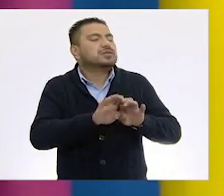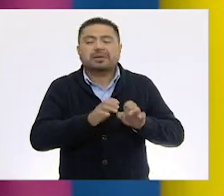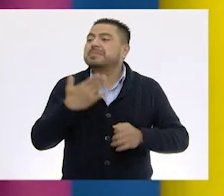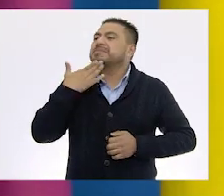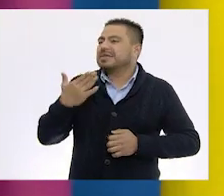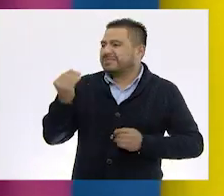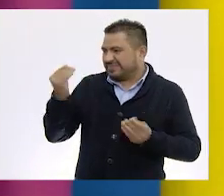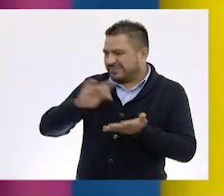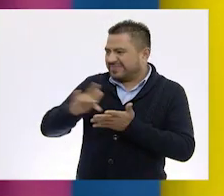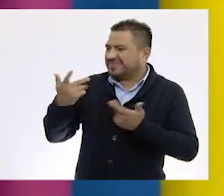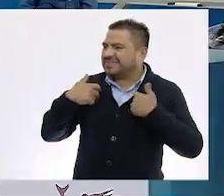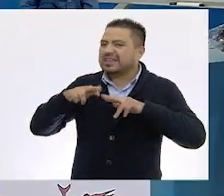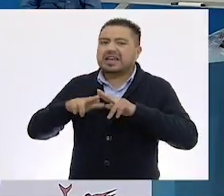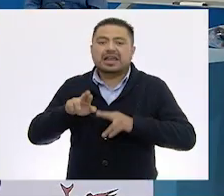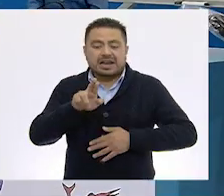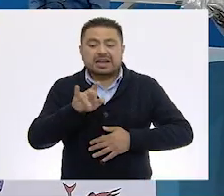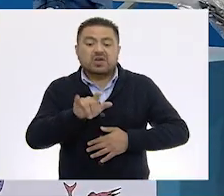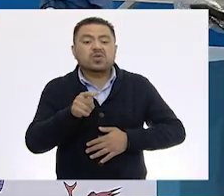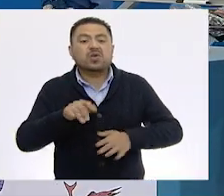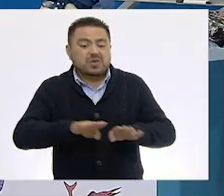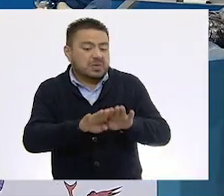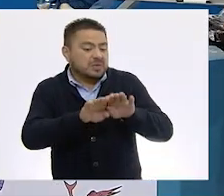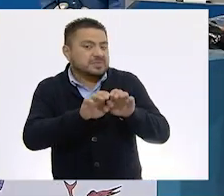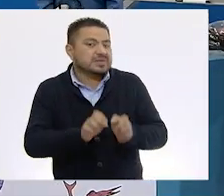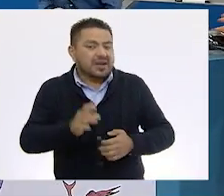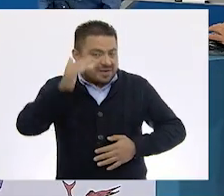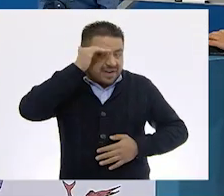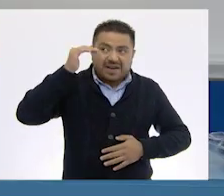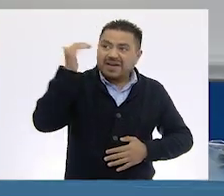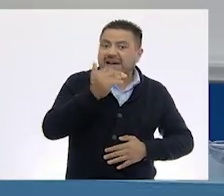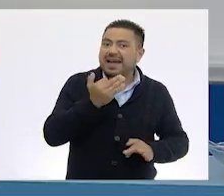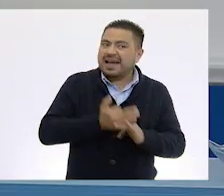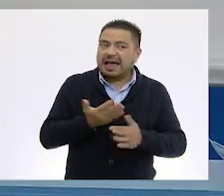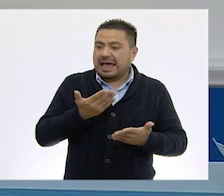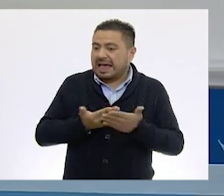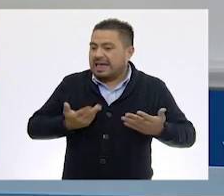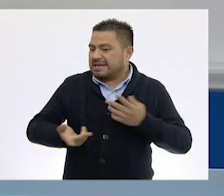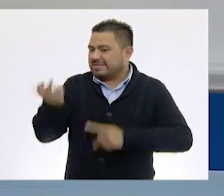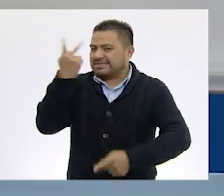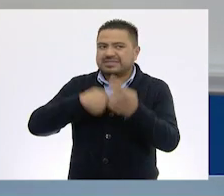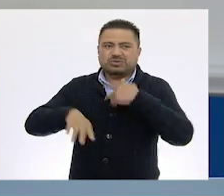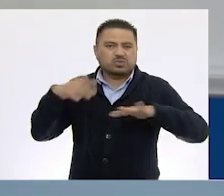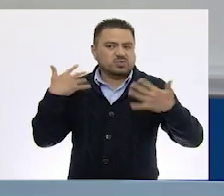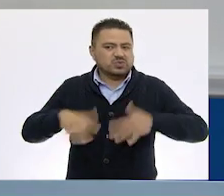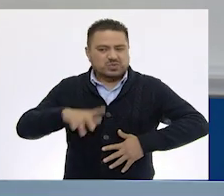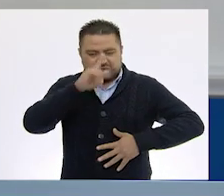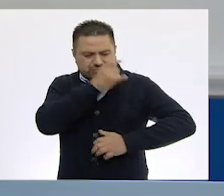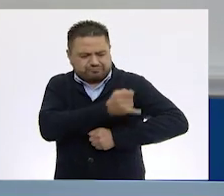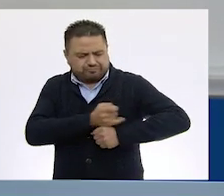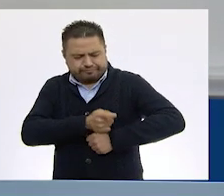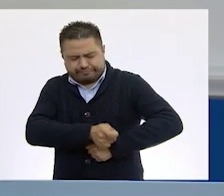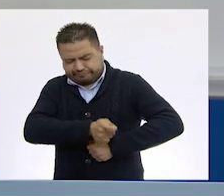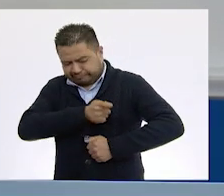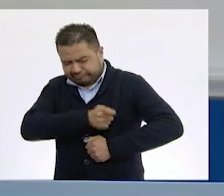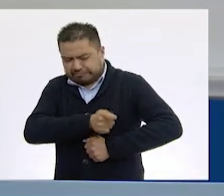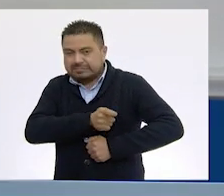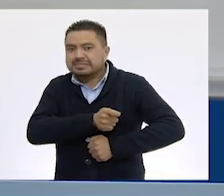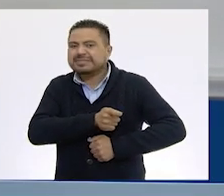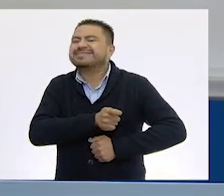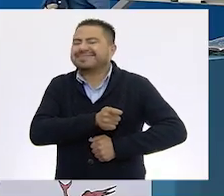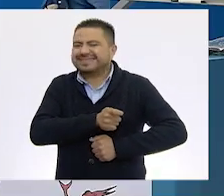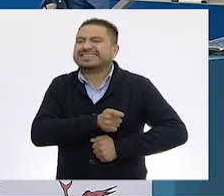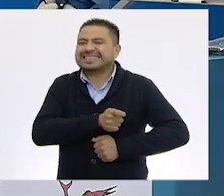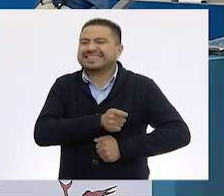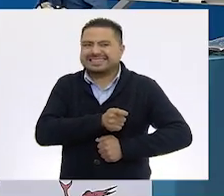muchas gracias. Qué bueno. Raulito, ¿cómo estás? ¡Ay! Hola. Ahora sí vienes como todo un inspector, ¿eh? Inspector Raulito, por favor. Claro